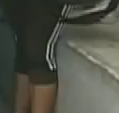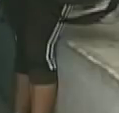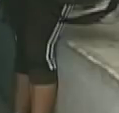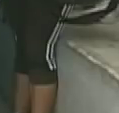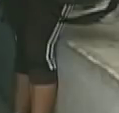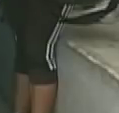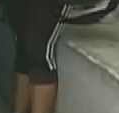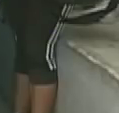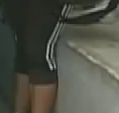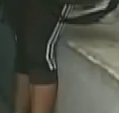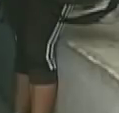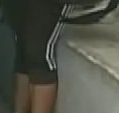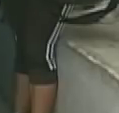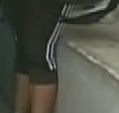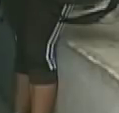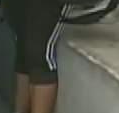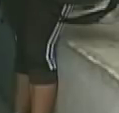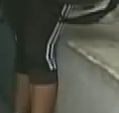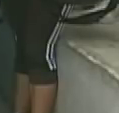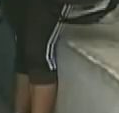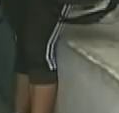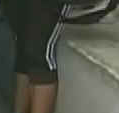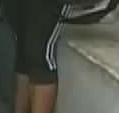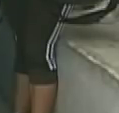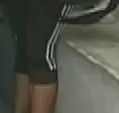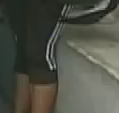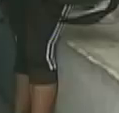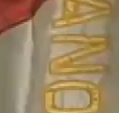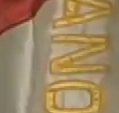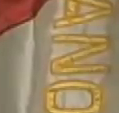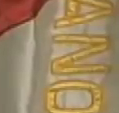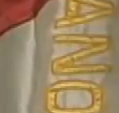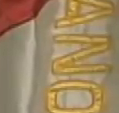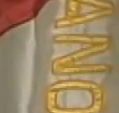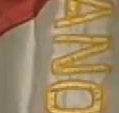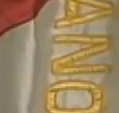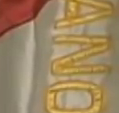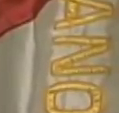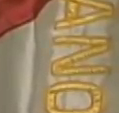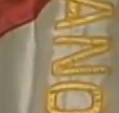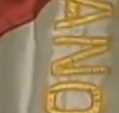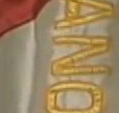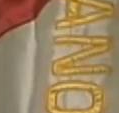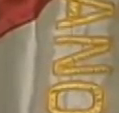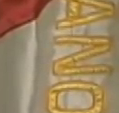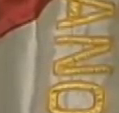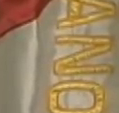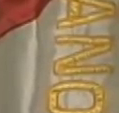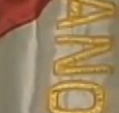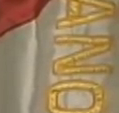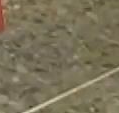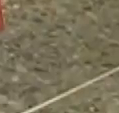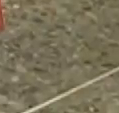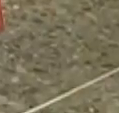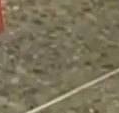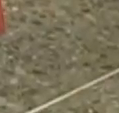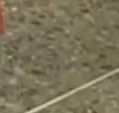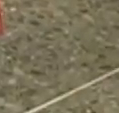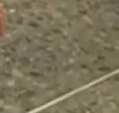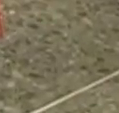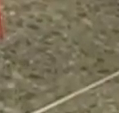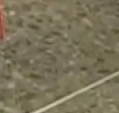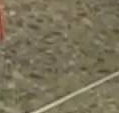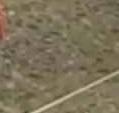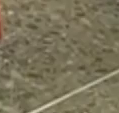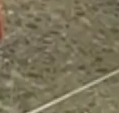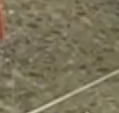institución educativa hacen vida diariamente 455 niños y niñas en la etapa de inicial